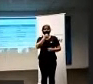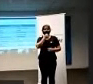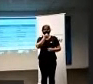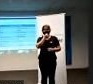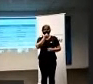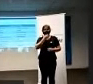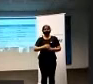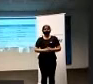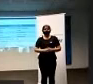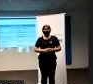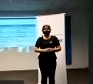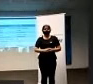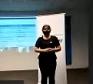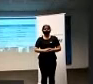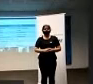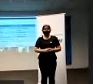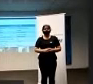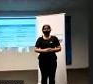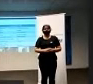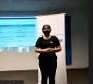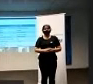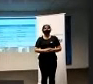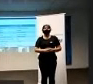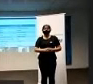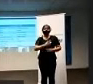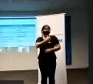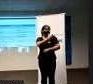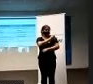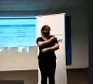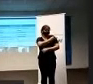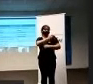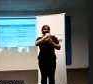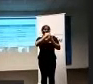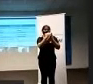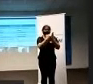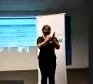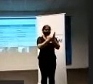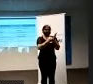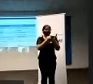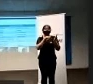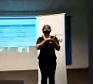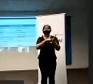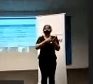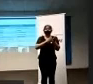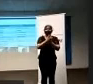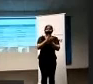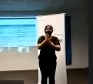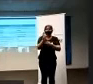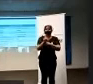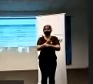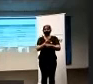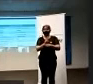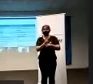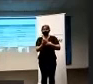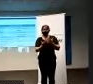En cuanto a sus especificaciones, es líquida, monodosis, esquema de 2 dosis, intervalo de 3 a